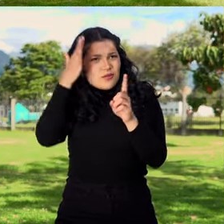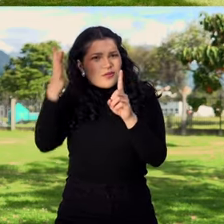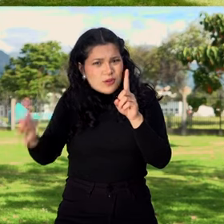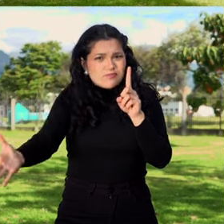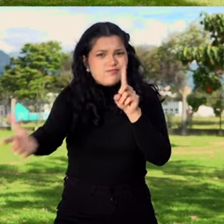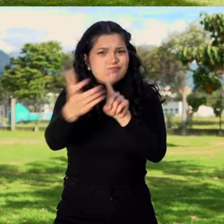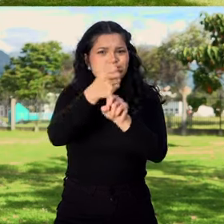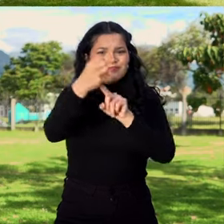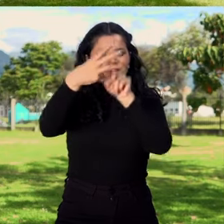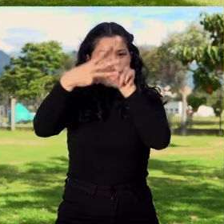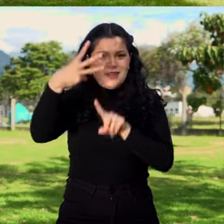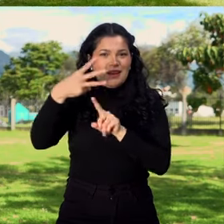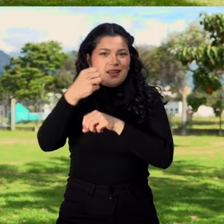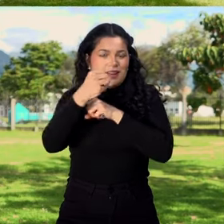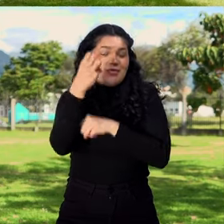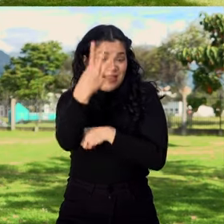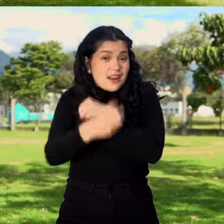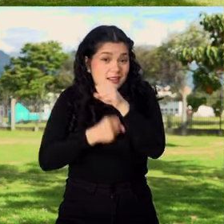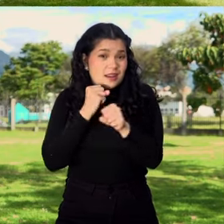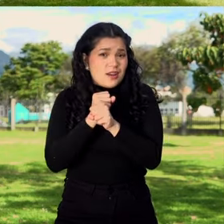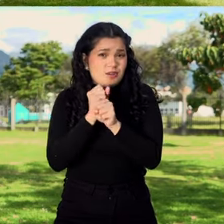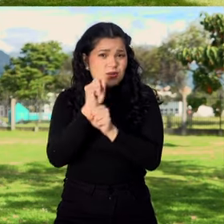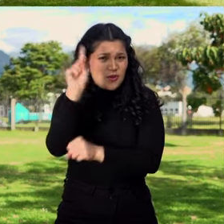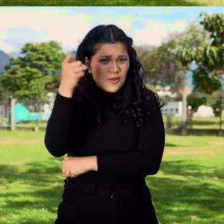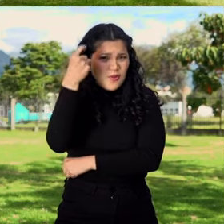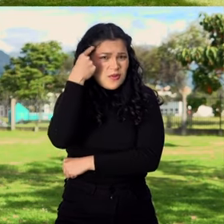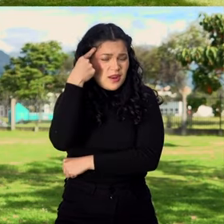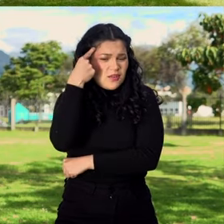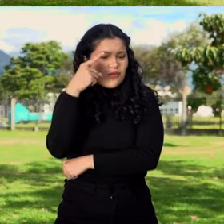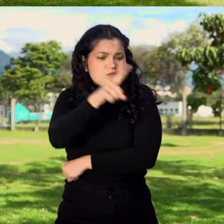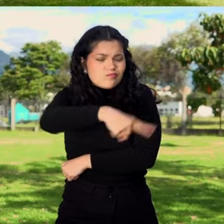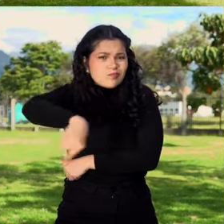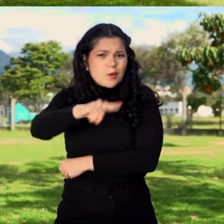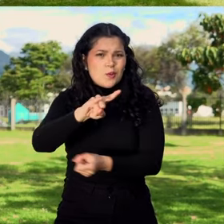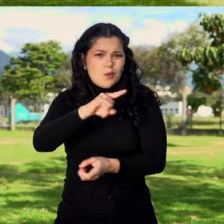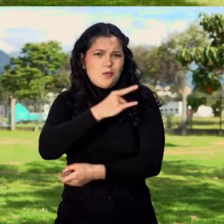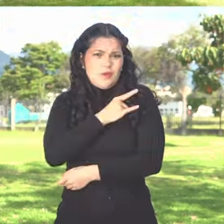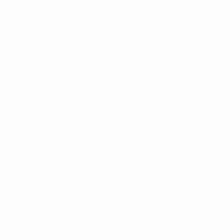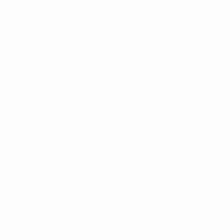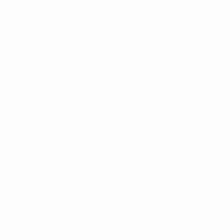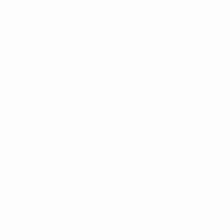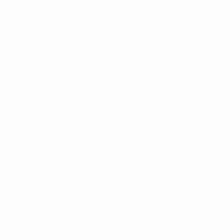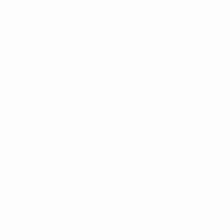años de gobierno de acuerdo con las necesidades de nuestra comunidad